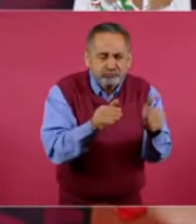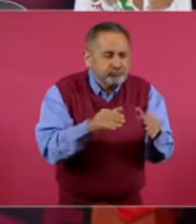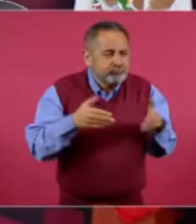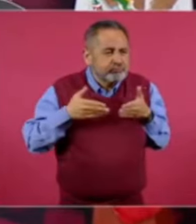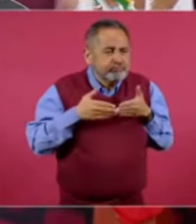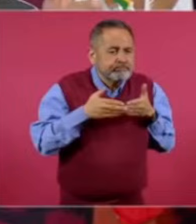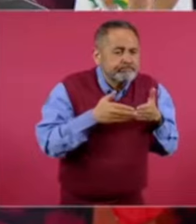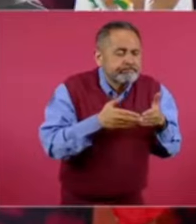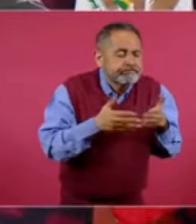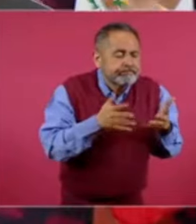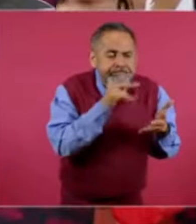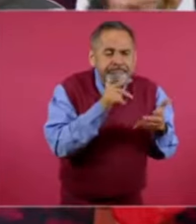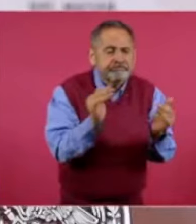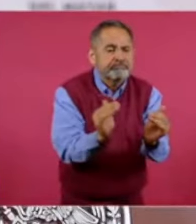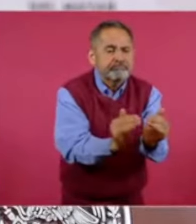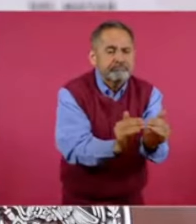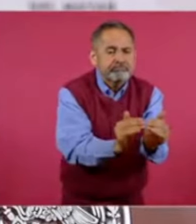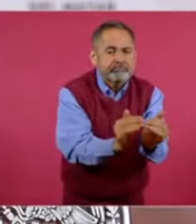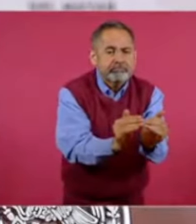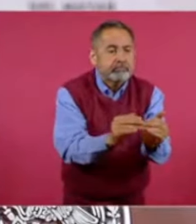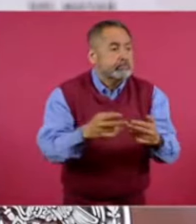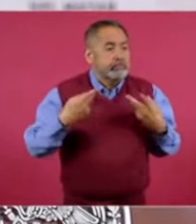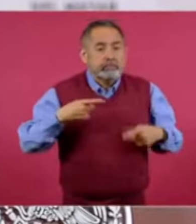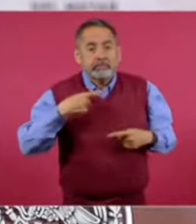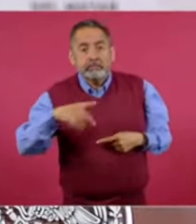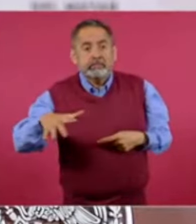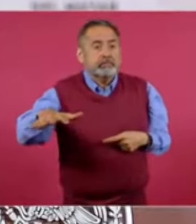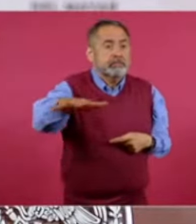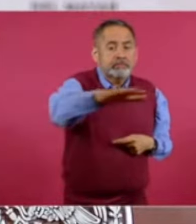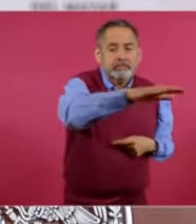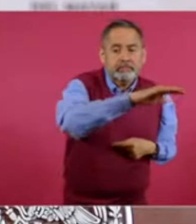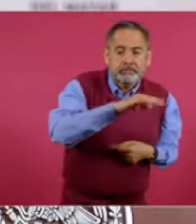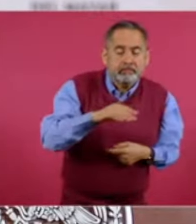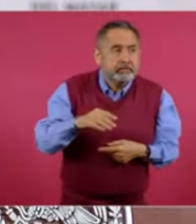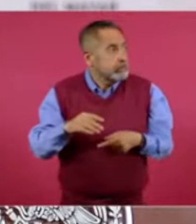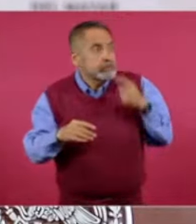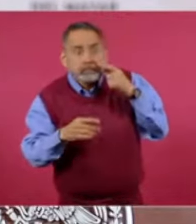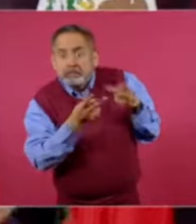salen todos los que viven en ese pueblo